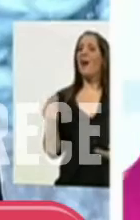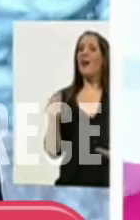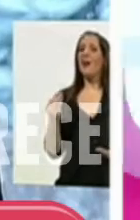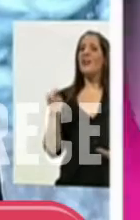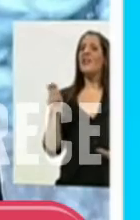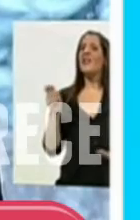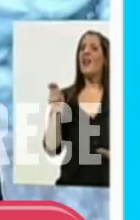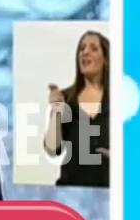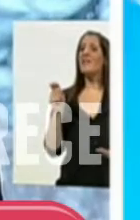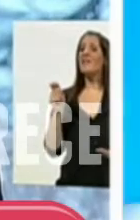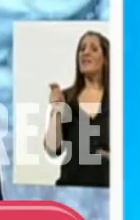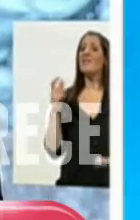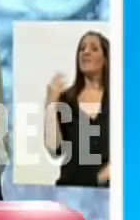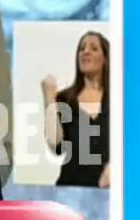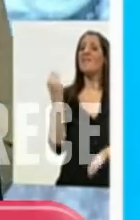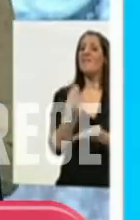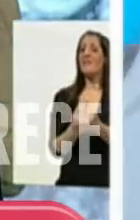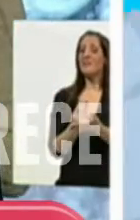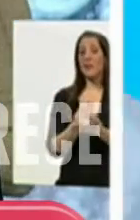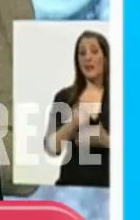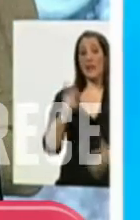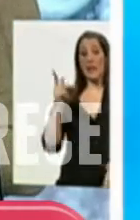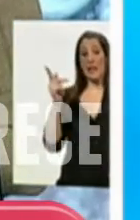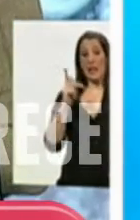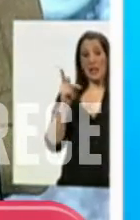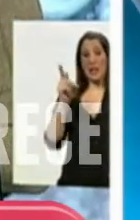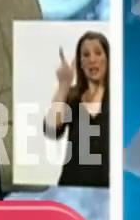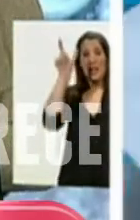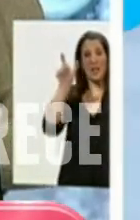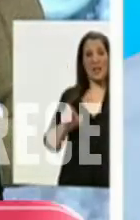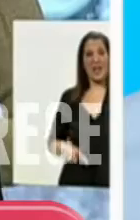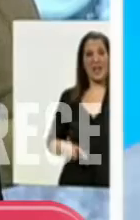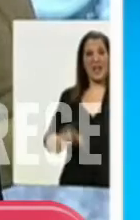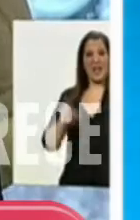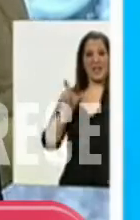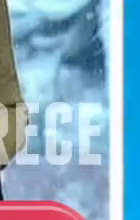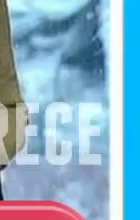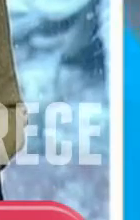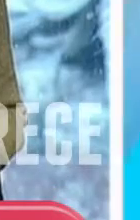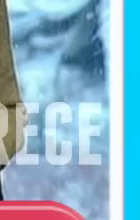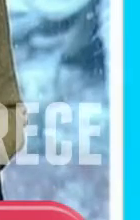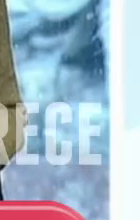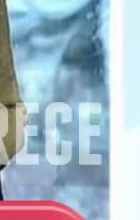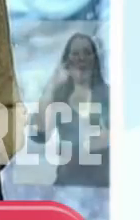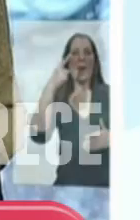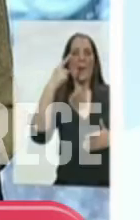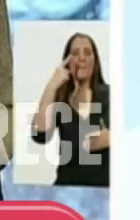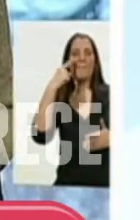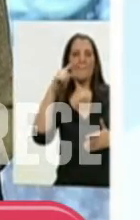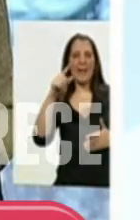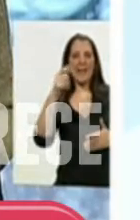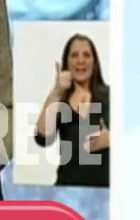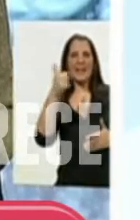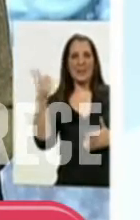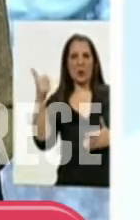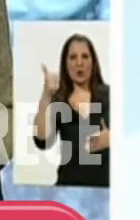Decían, que ella tenía como una especie de sueño o de ilusión de que me saquen con chaleco antibalas y esposada, porque eso